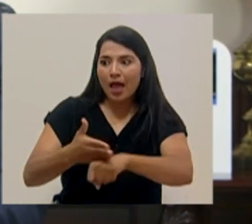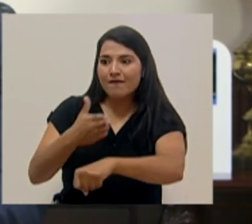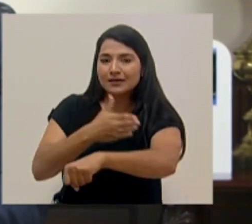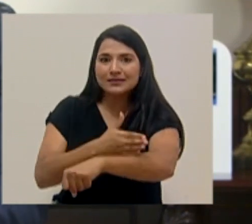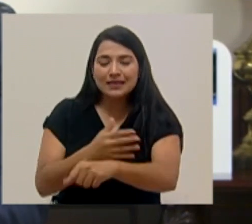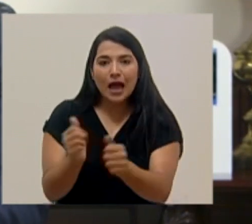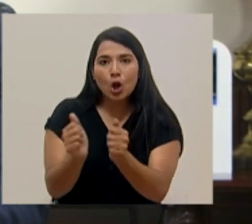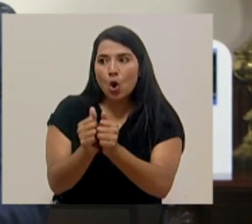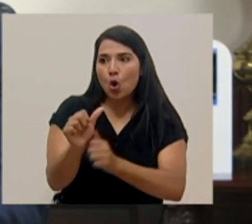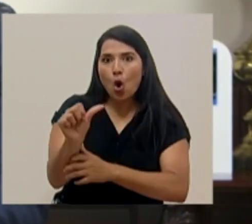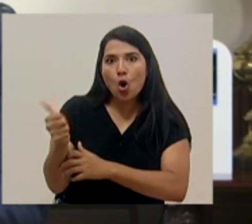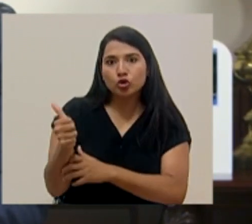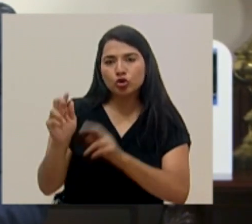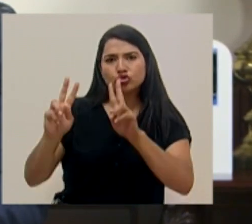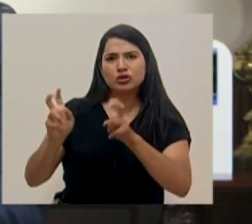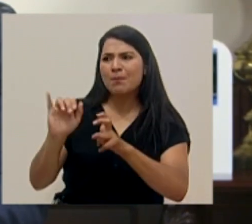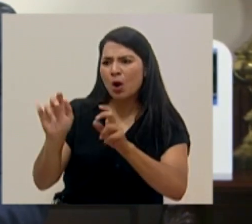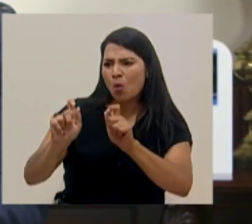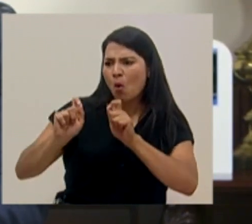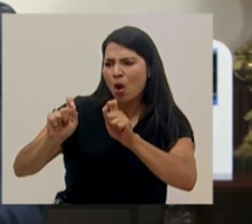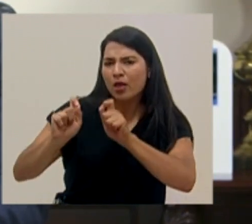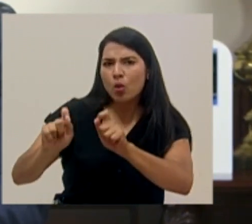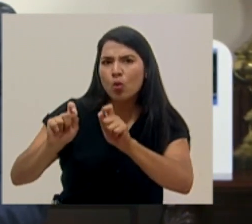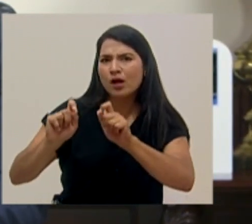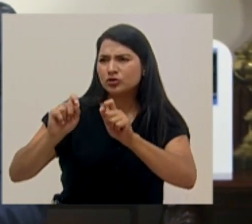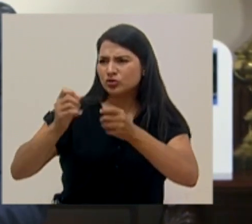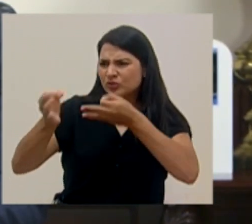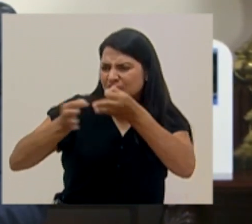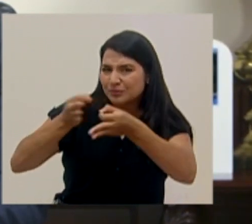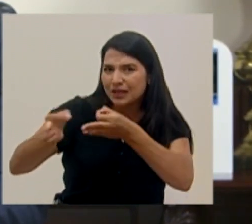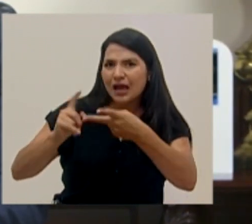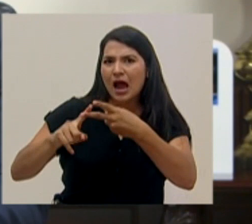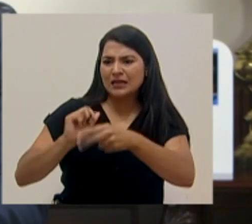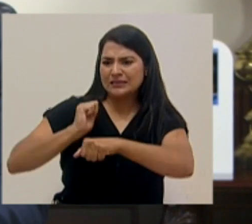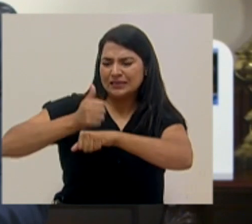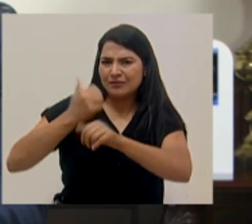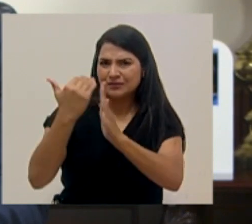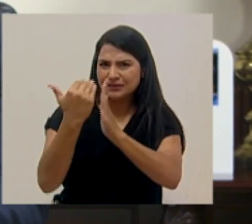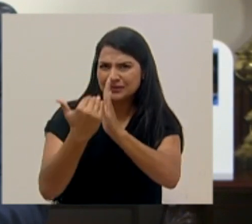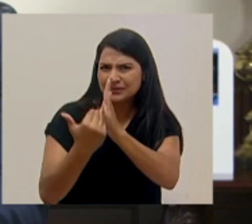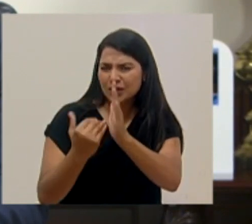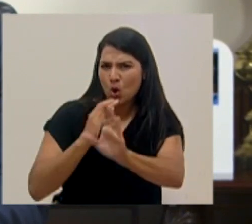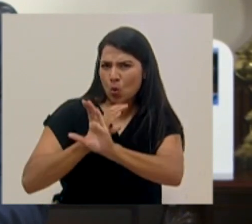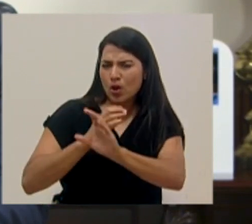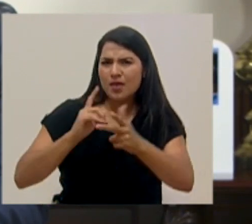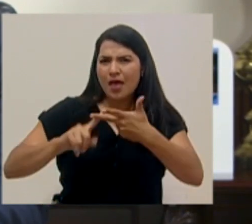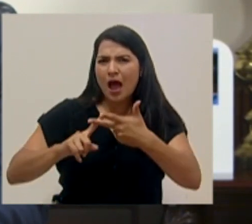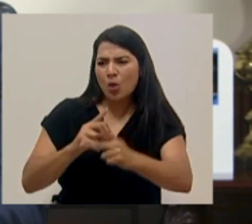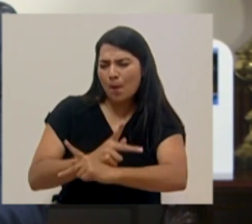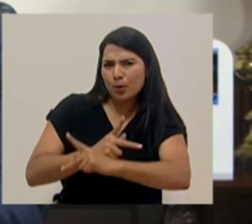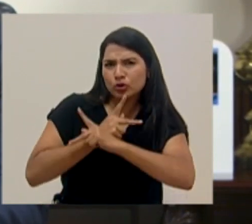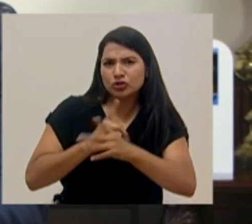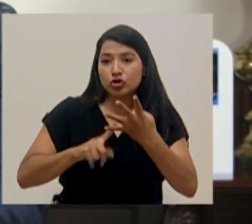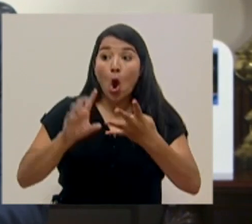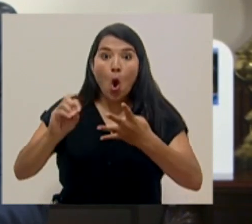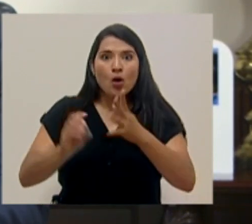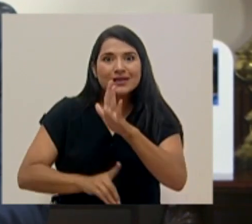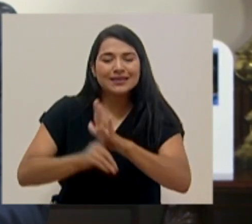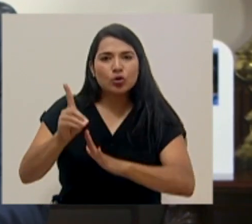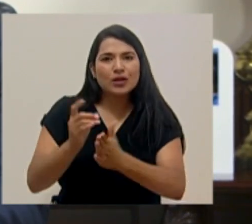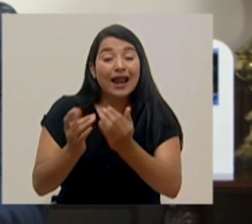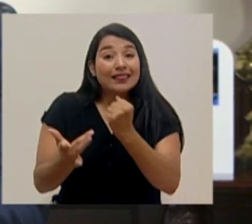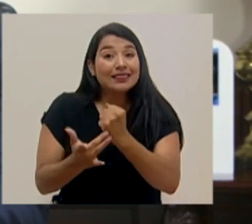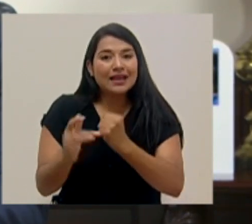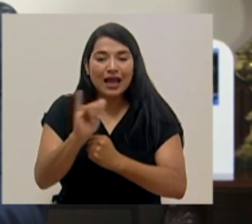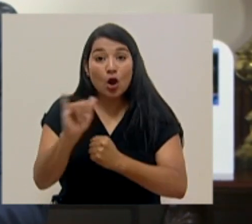educar, emitir protocolos y medidas de prevención o desarrollar terapias como el suero equino. Pero